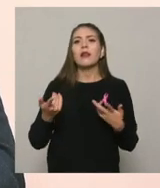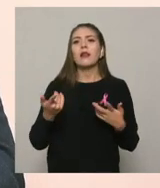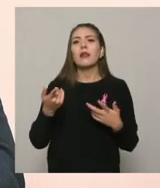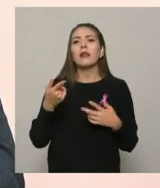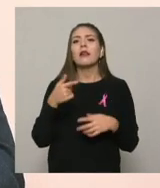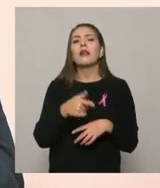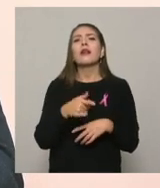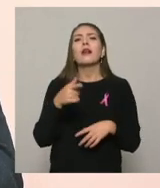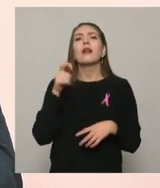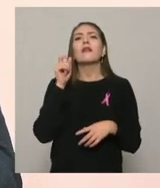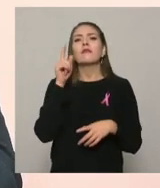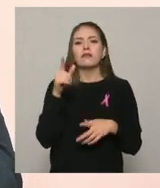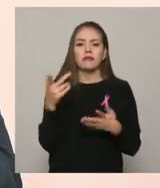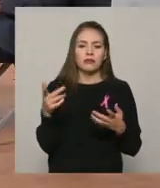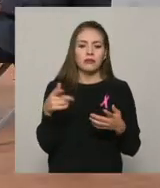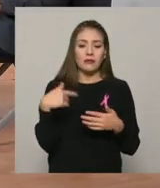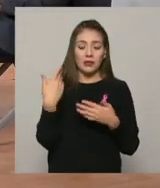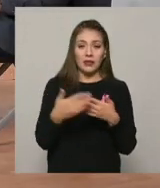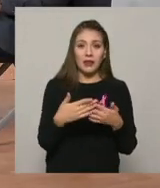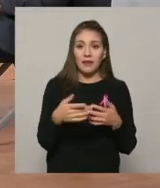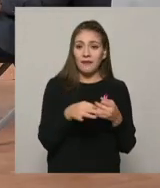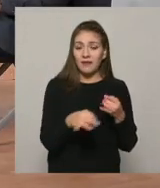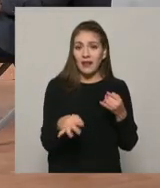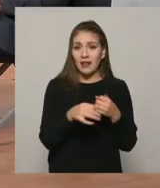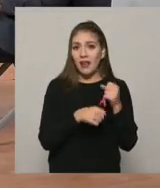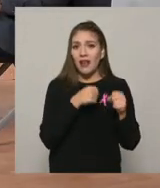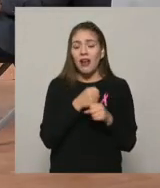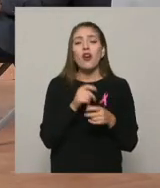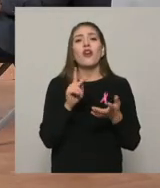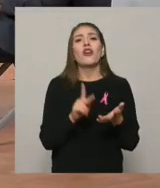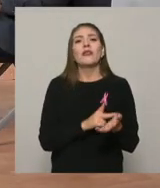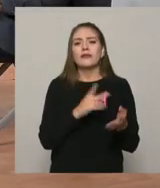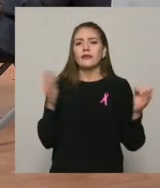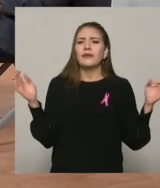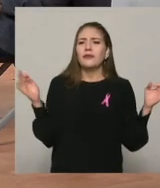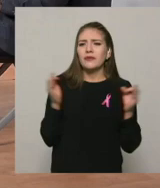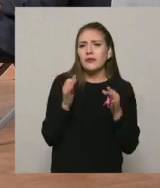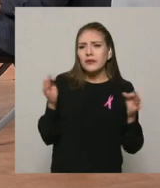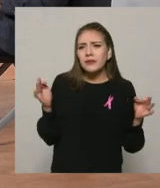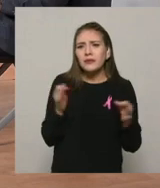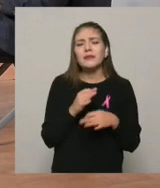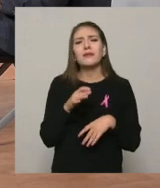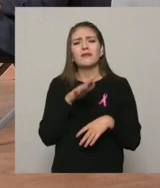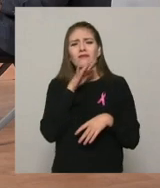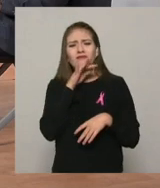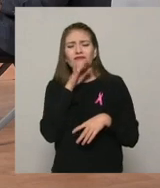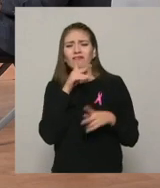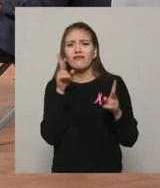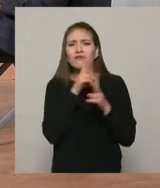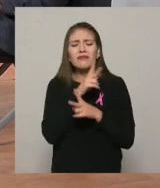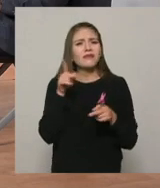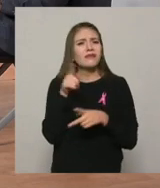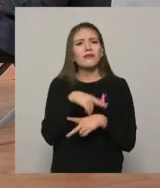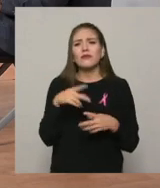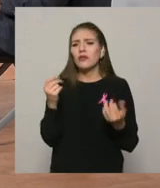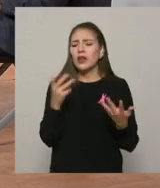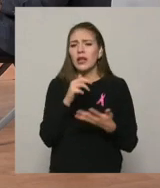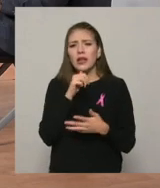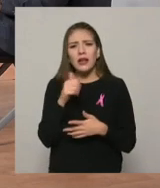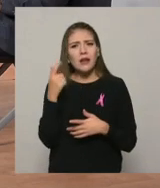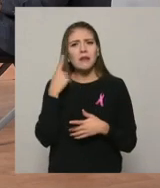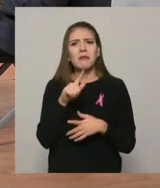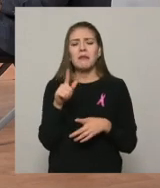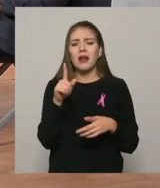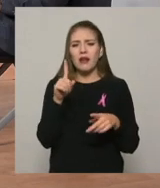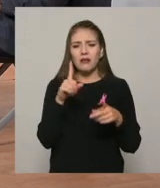inversión térmica, la contaminación del aire de esta ciudad, que es terrible y que no se toman medidas adecuadas para enfrentarlo, va a ser un tema